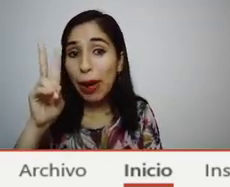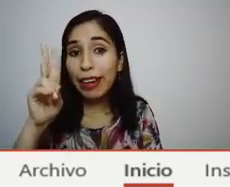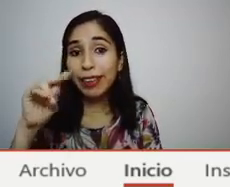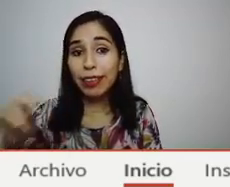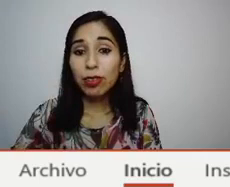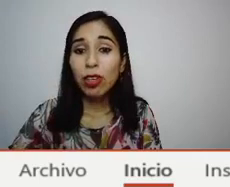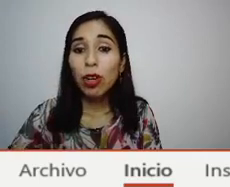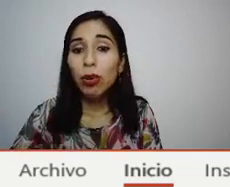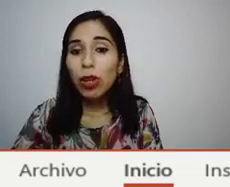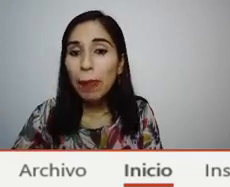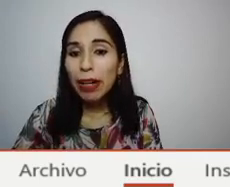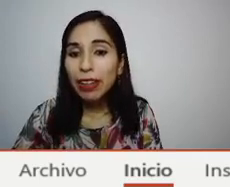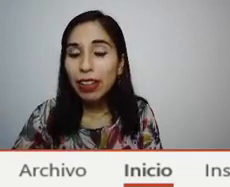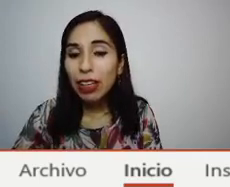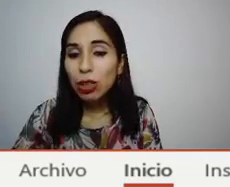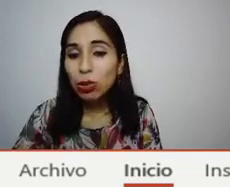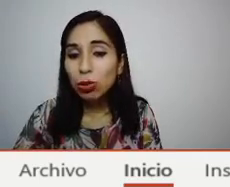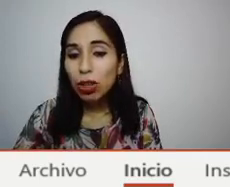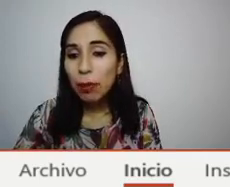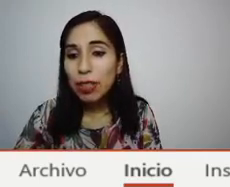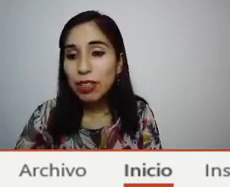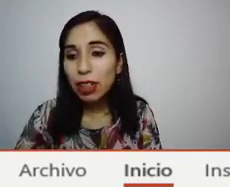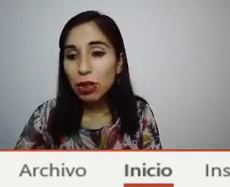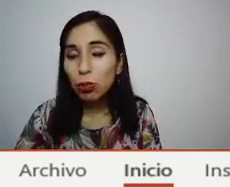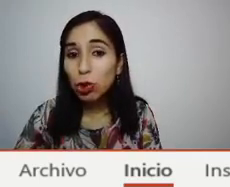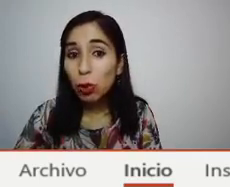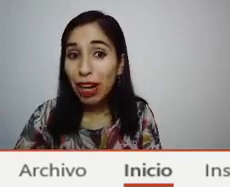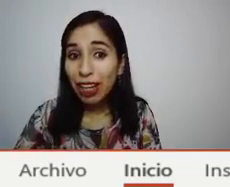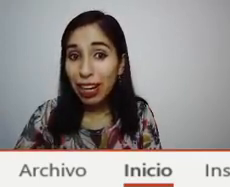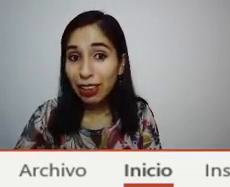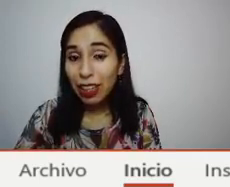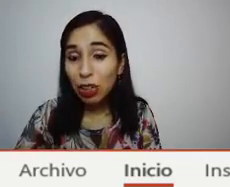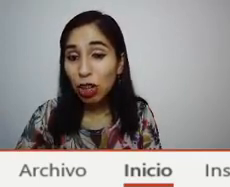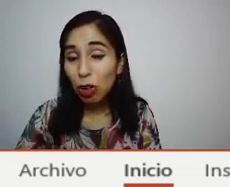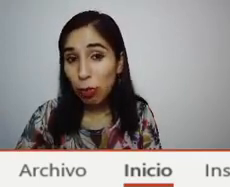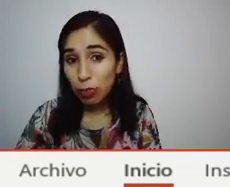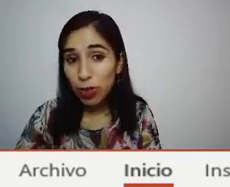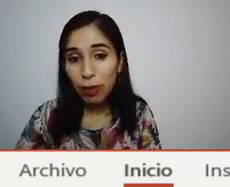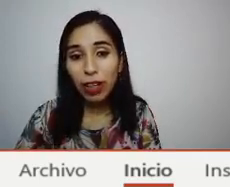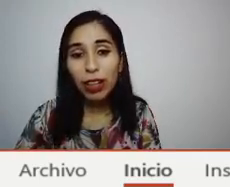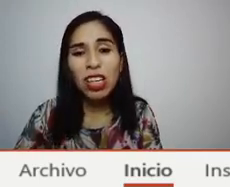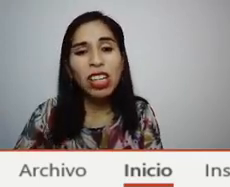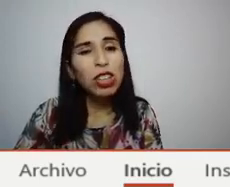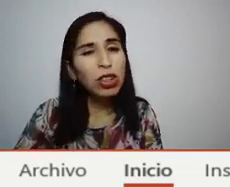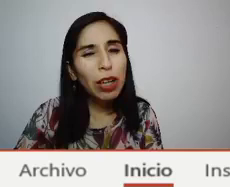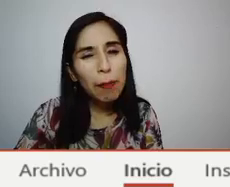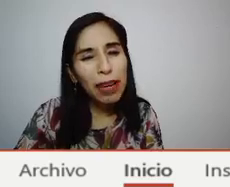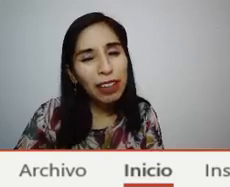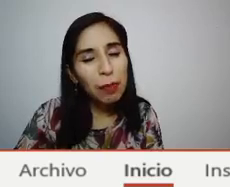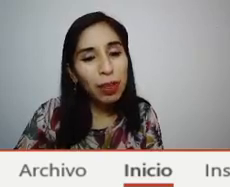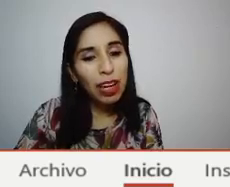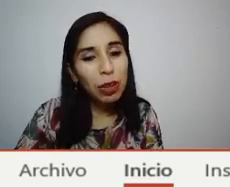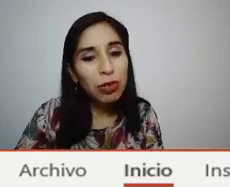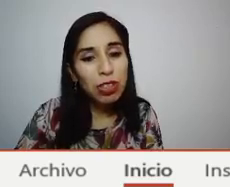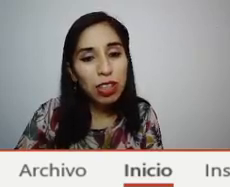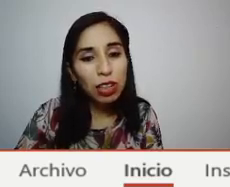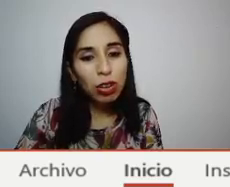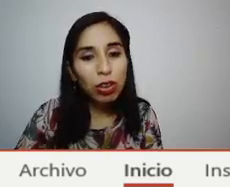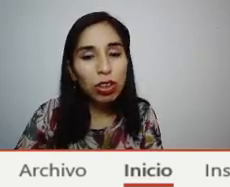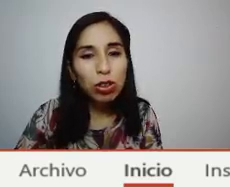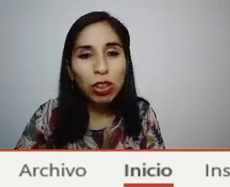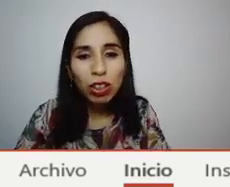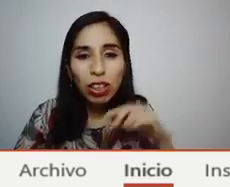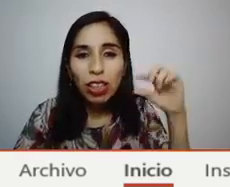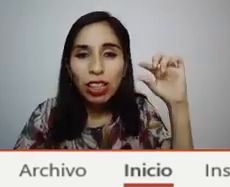partes una parte que es una presentación mucho más grande que ahora lo vamos a ver que otra parte por el lado izquierdo